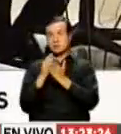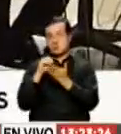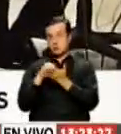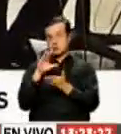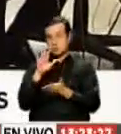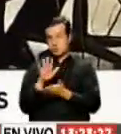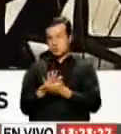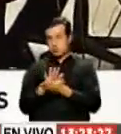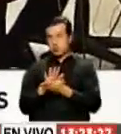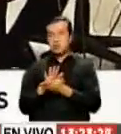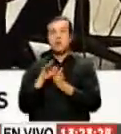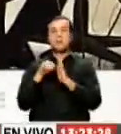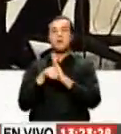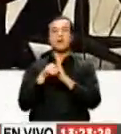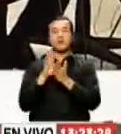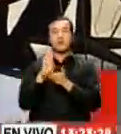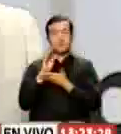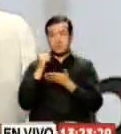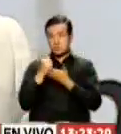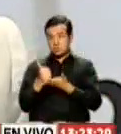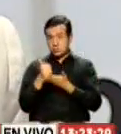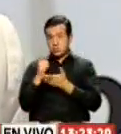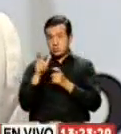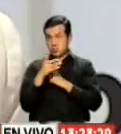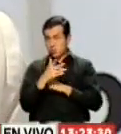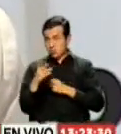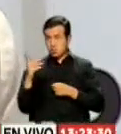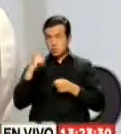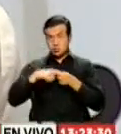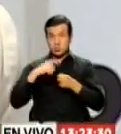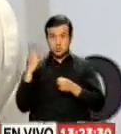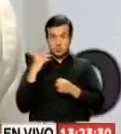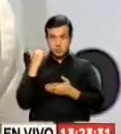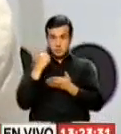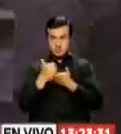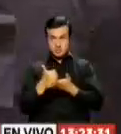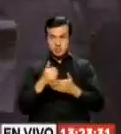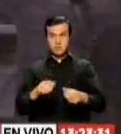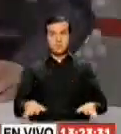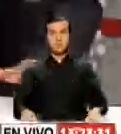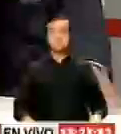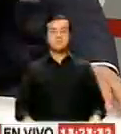implementados por el banco en beneficio de los afiliados y jubilados.